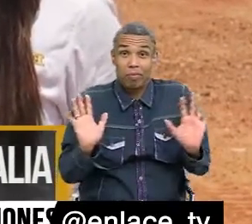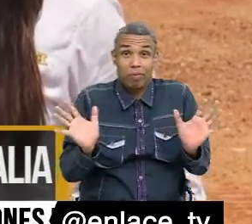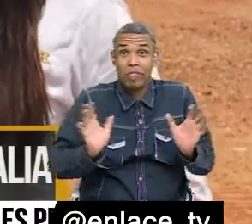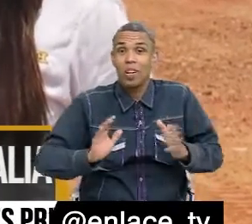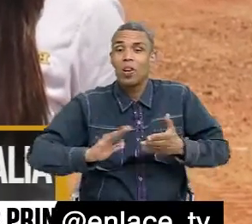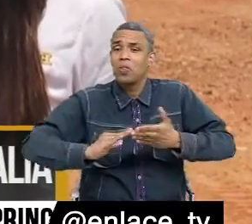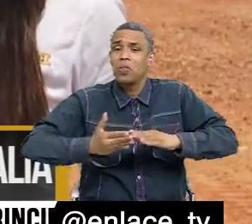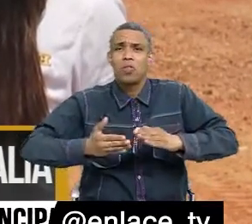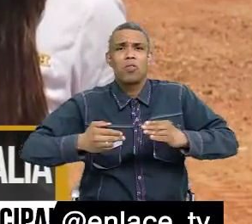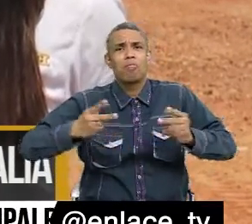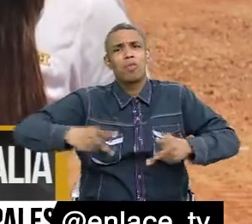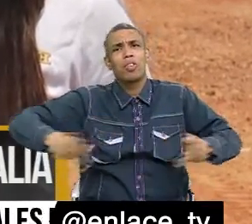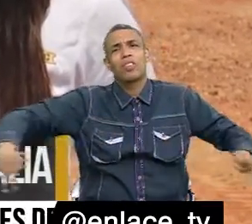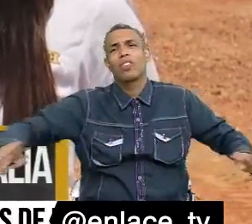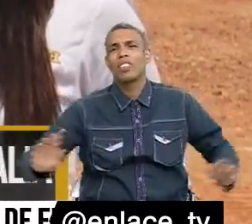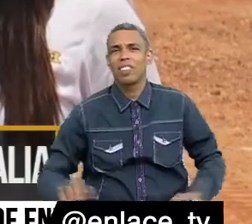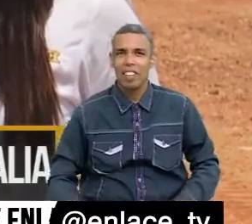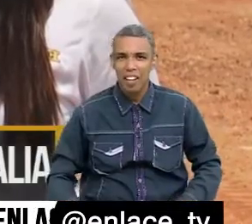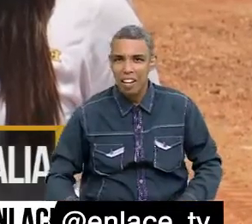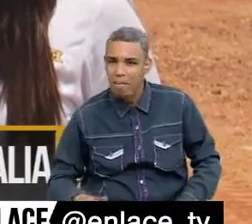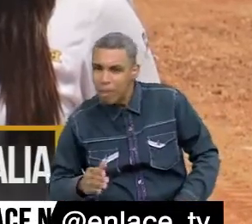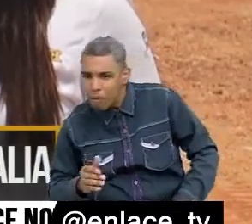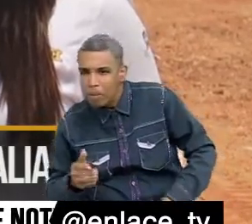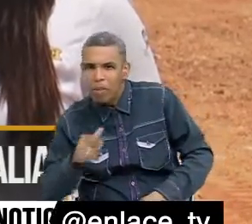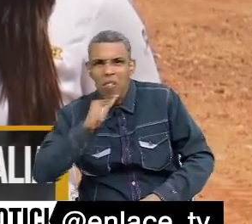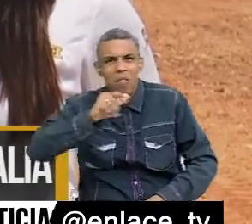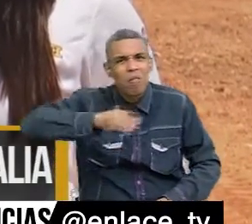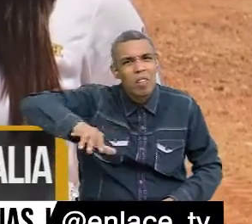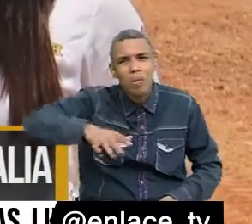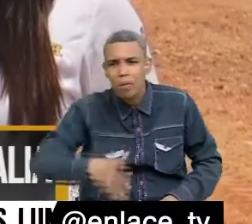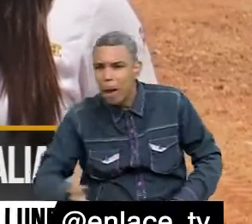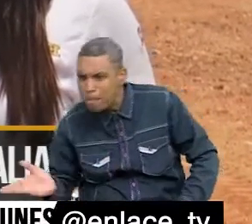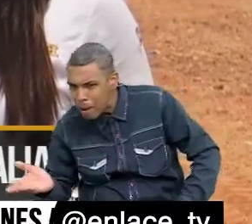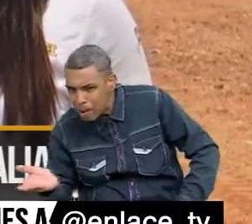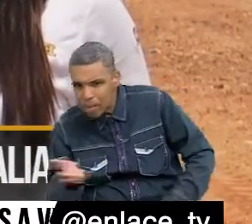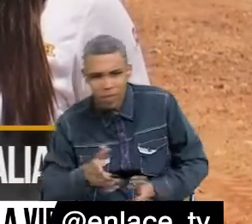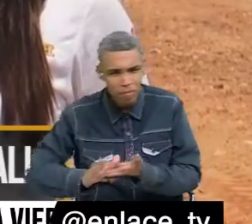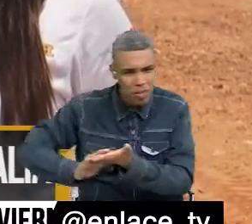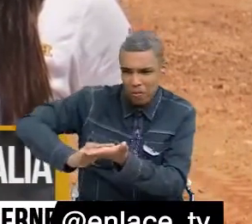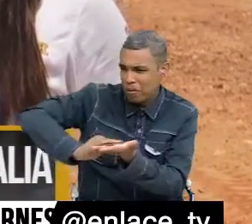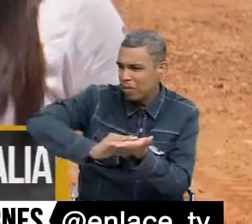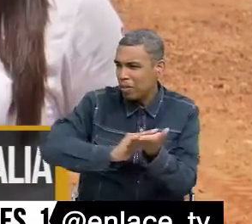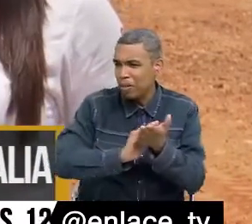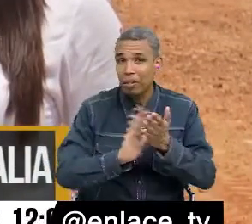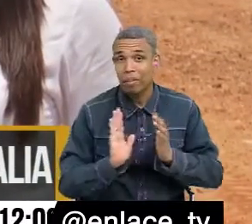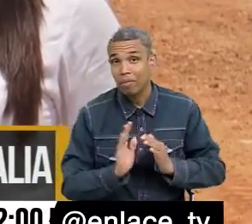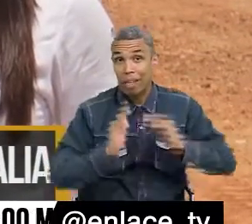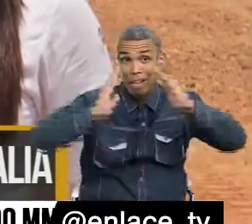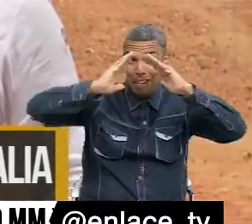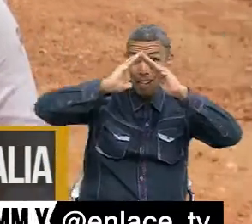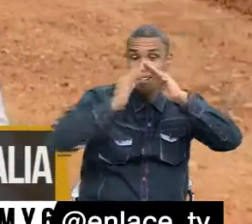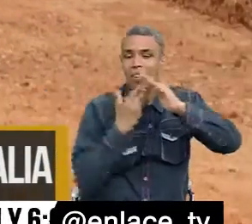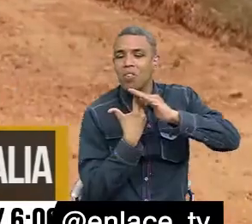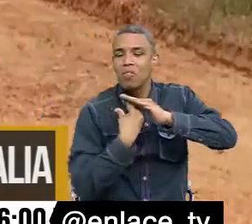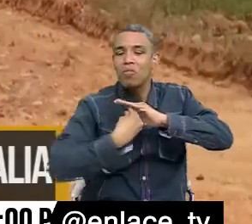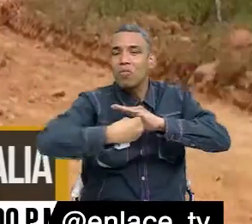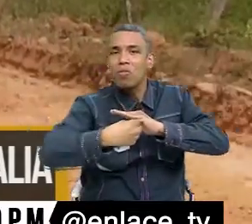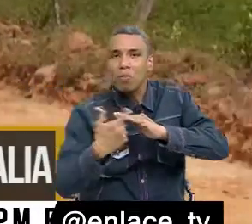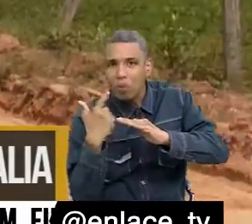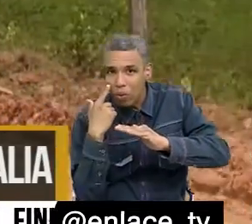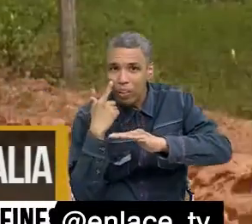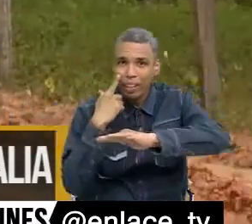está limpiando sus terrenos, estamos todos limpiando los bordes de vía, y pues desde esa vez que estamos haciendo la jornada no han vuelto